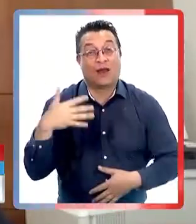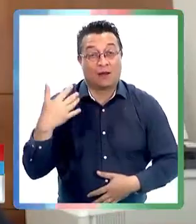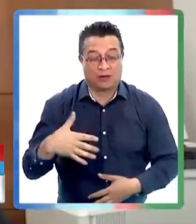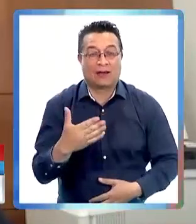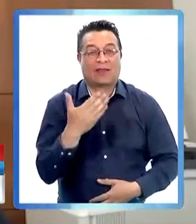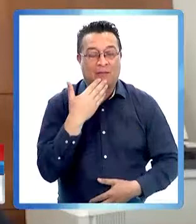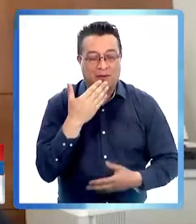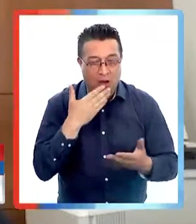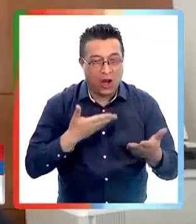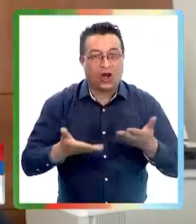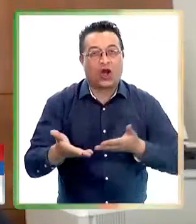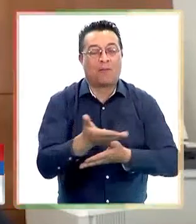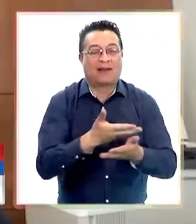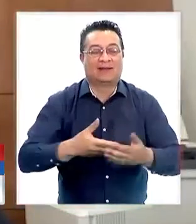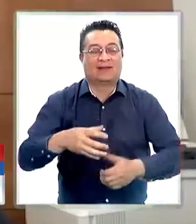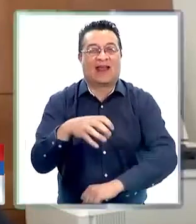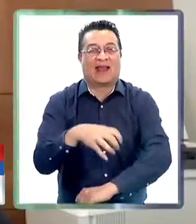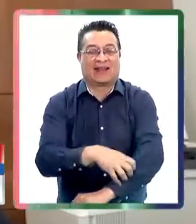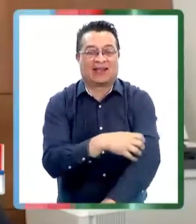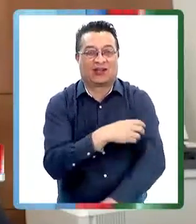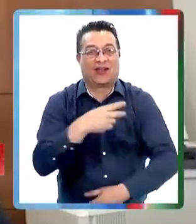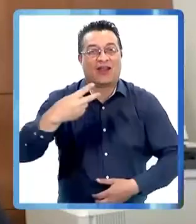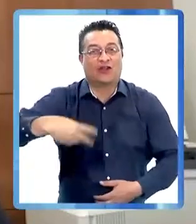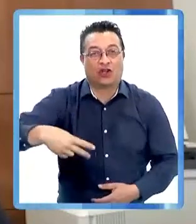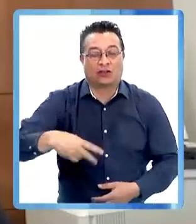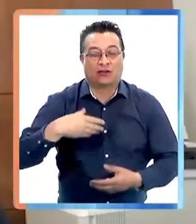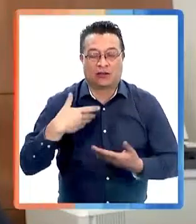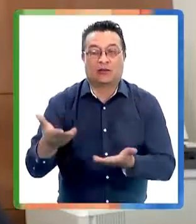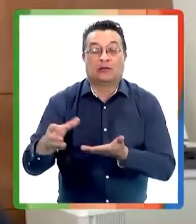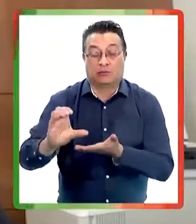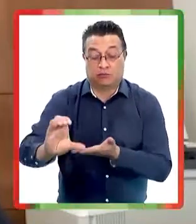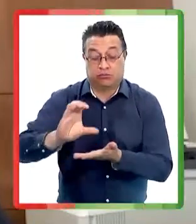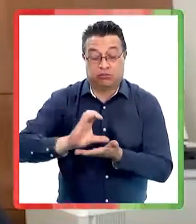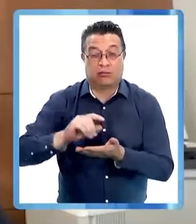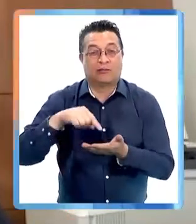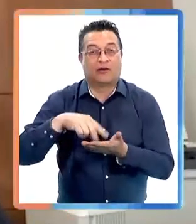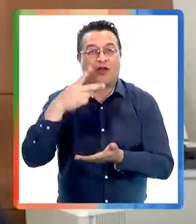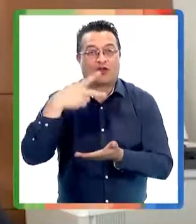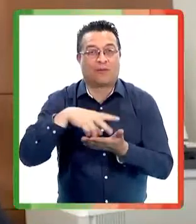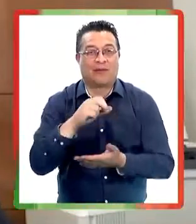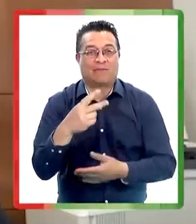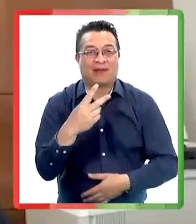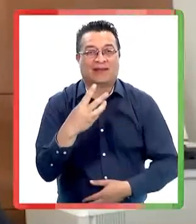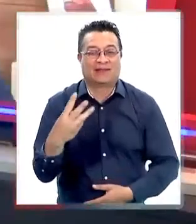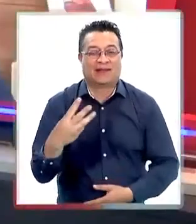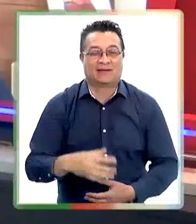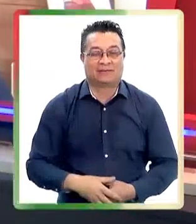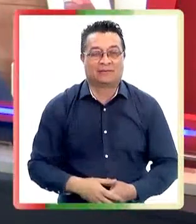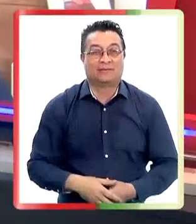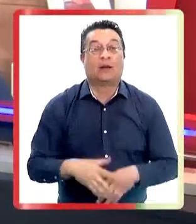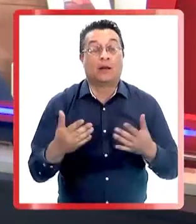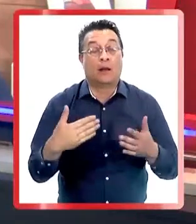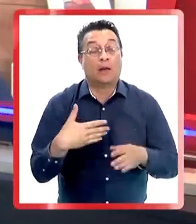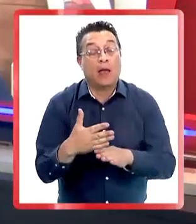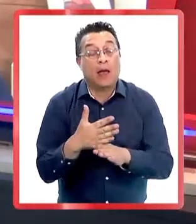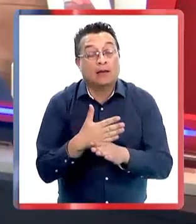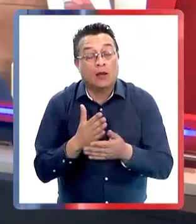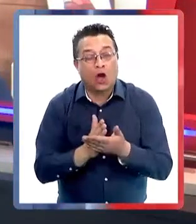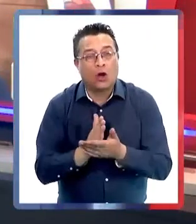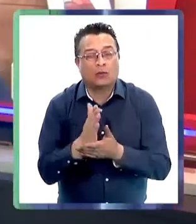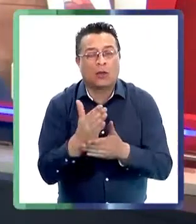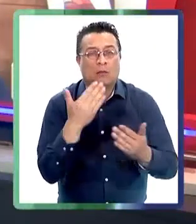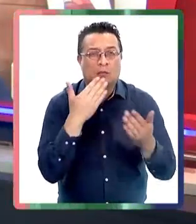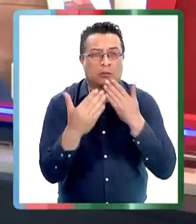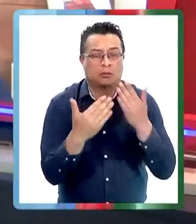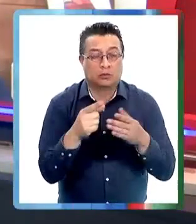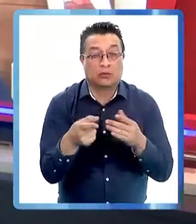importante, por cierto, también compartir con las regiones las noticias que nos trae el presupuesto 2023. Ministra, antes de comenzar